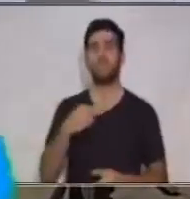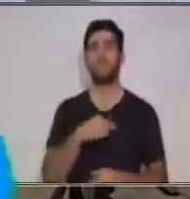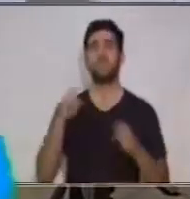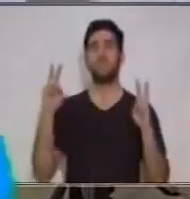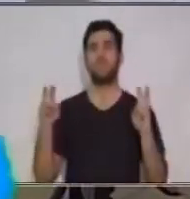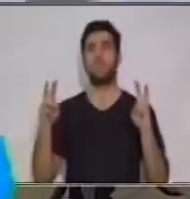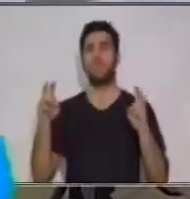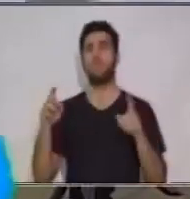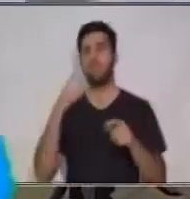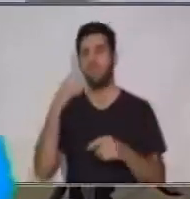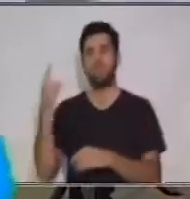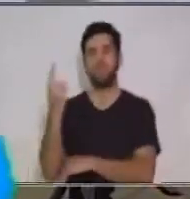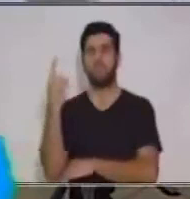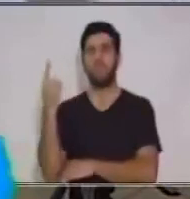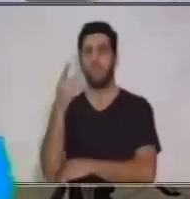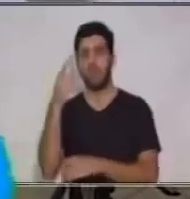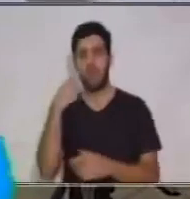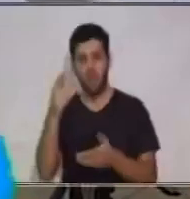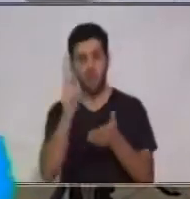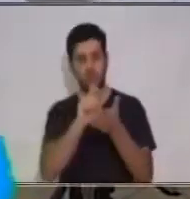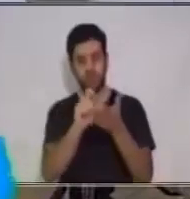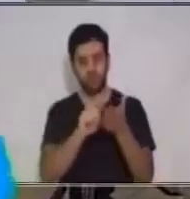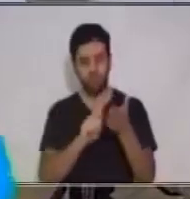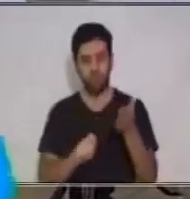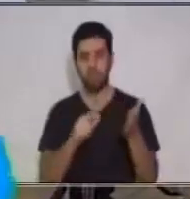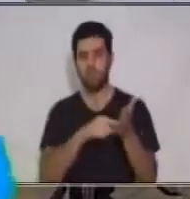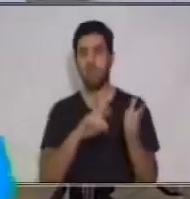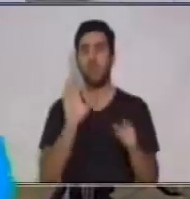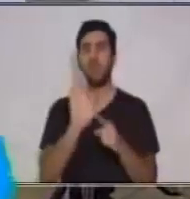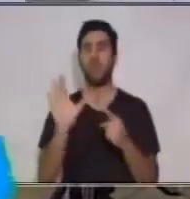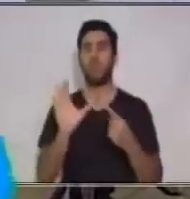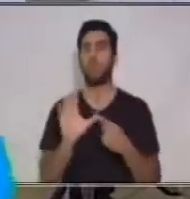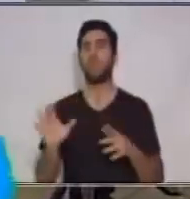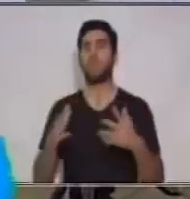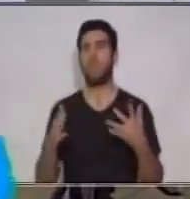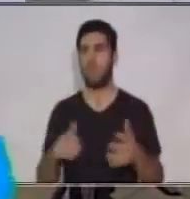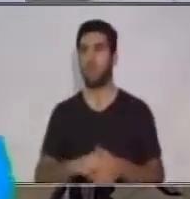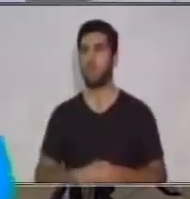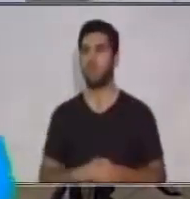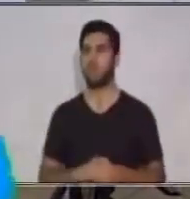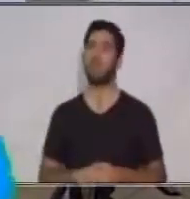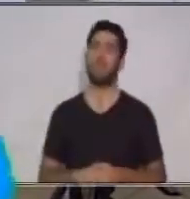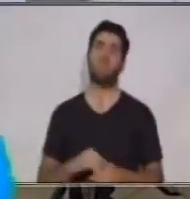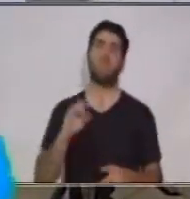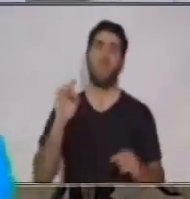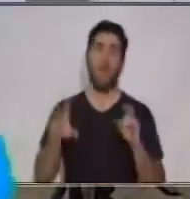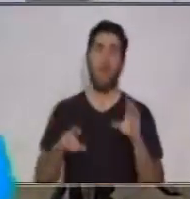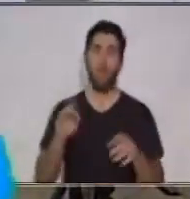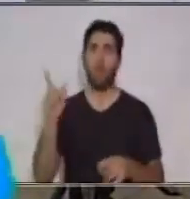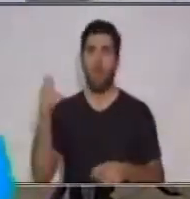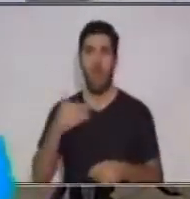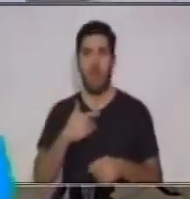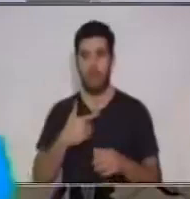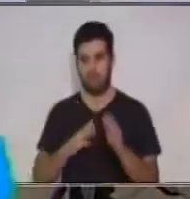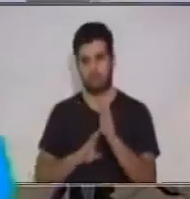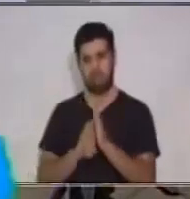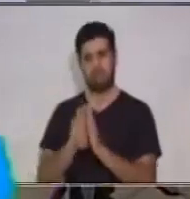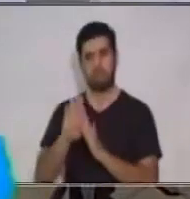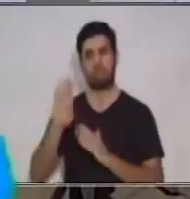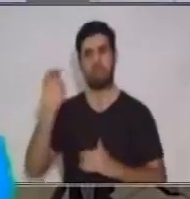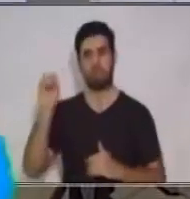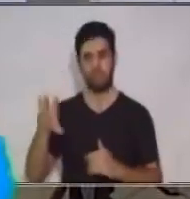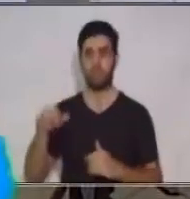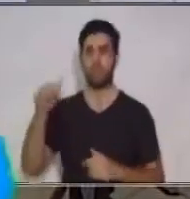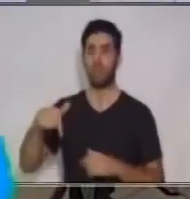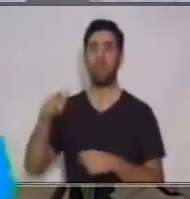principales textos, cada cultura tiene algunos que sobresalen. En la cultura maya pues